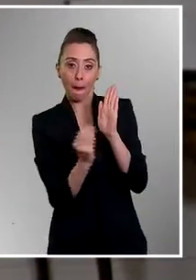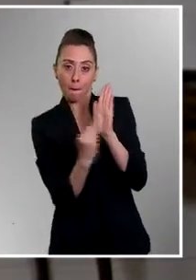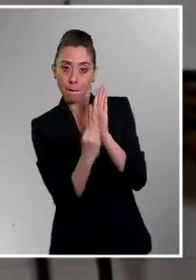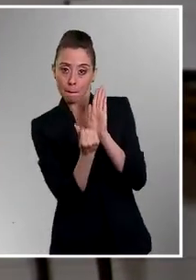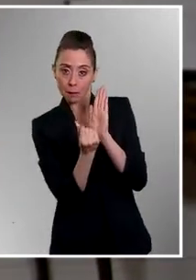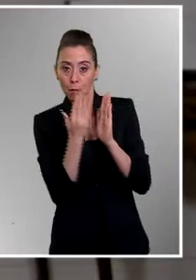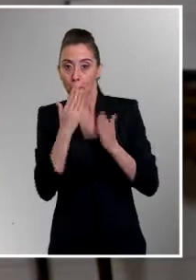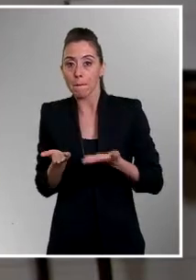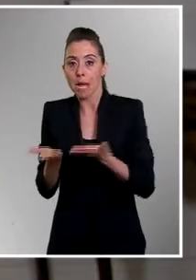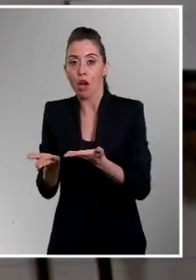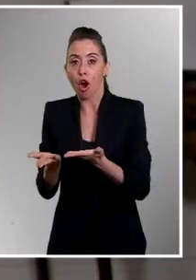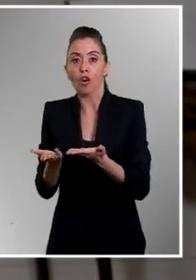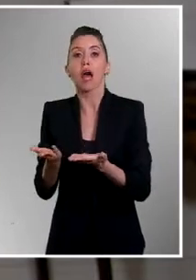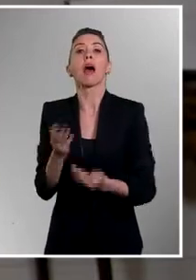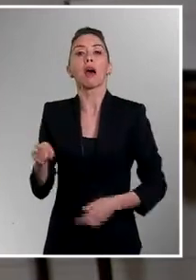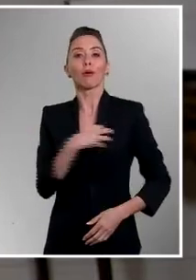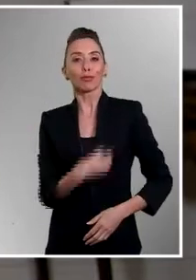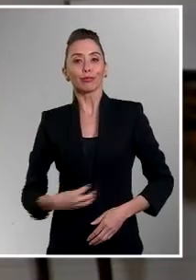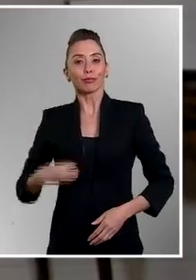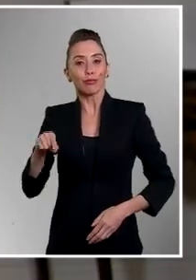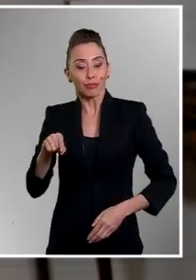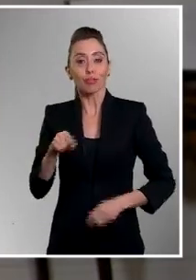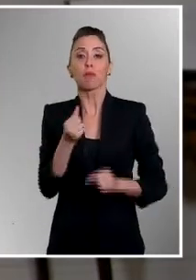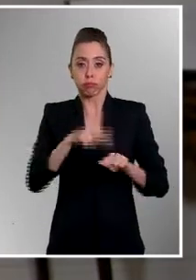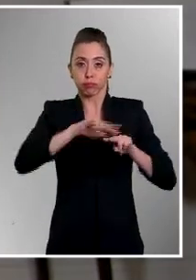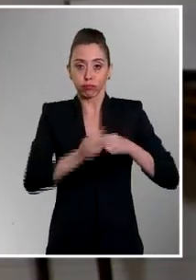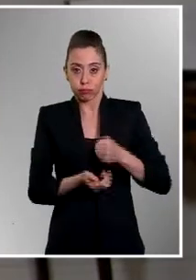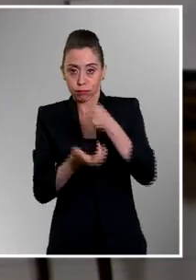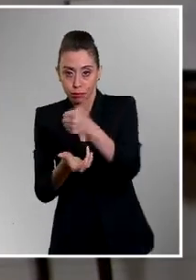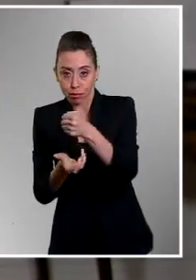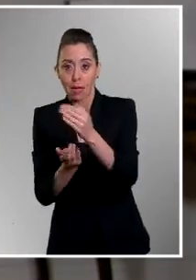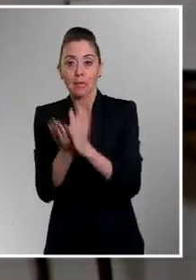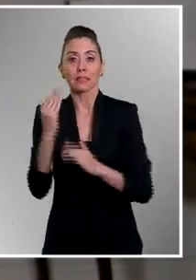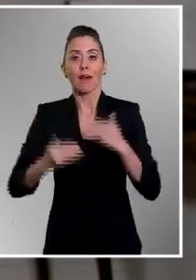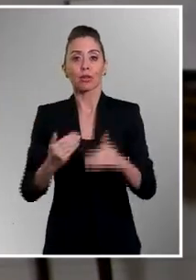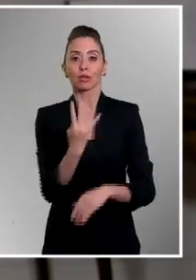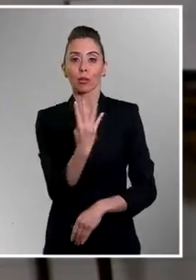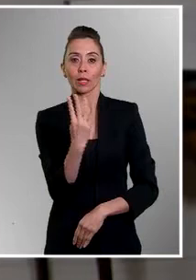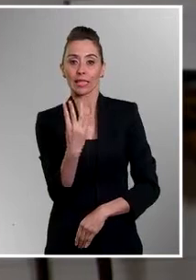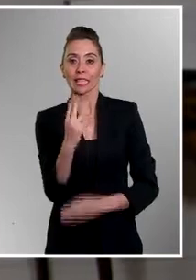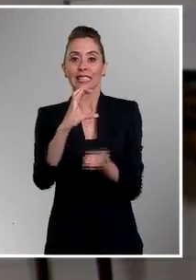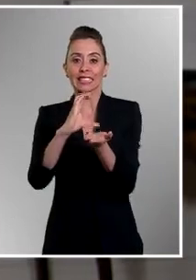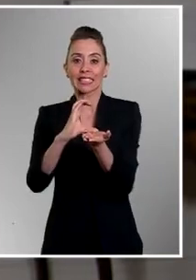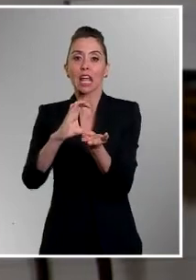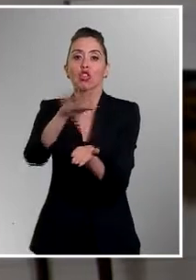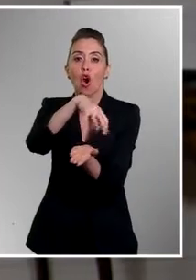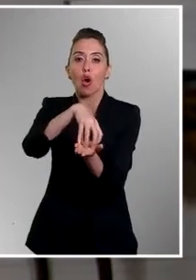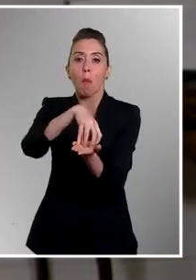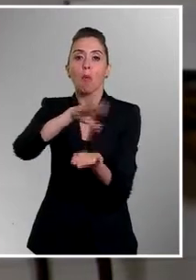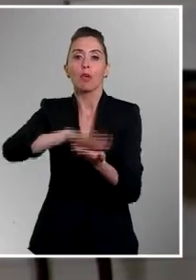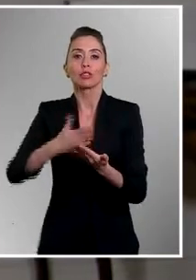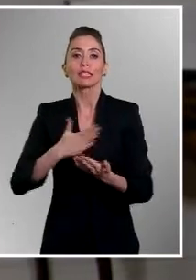la atención primaria estamos destinando los recursos necesarios para que entre en la operación 43 centros comunitarios de salud